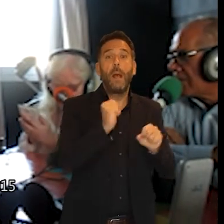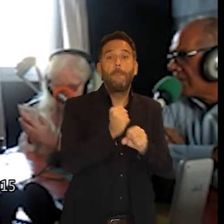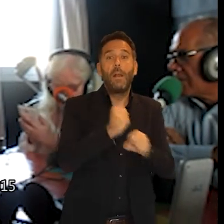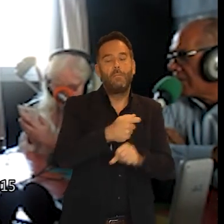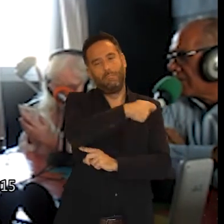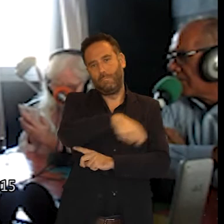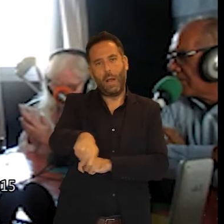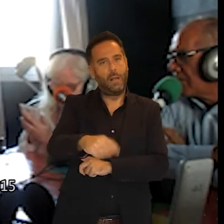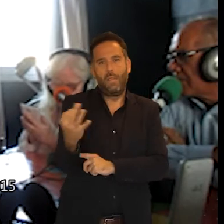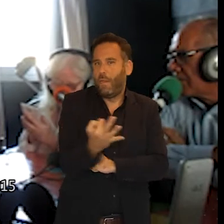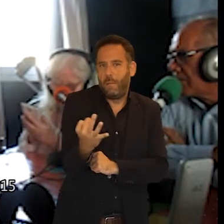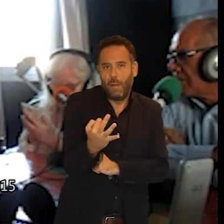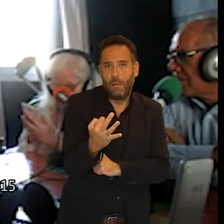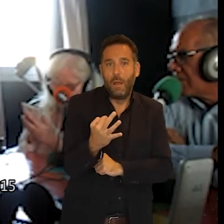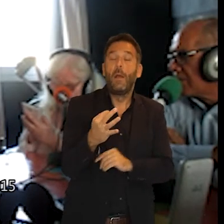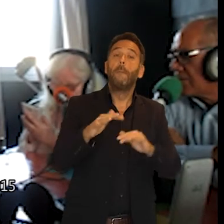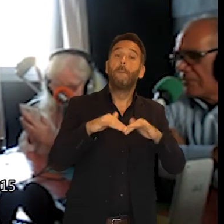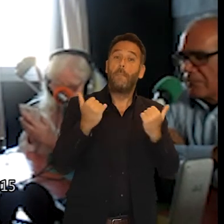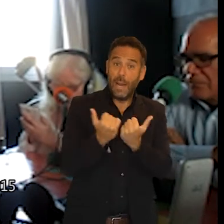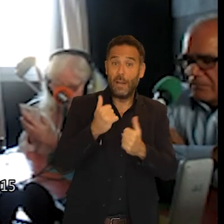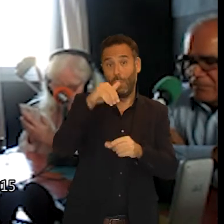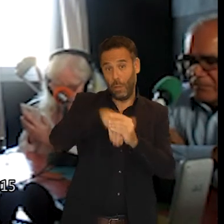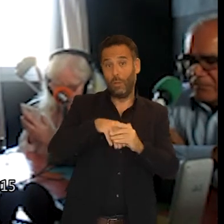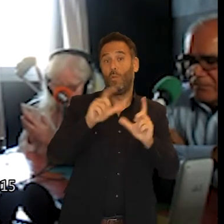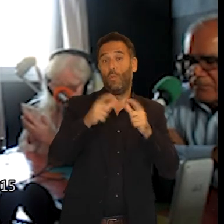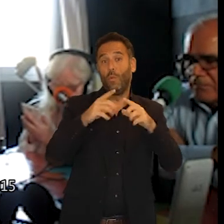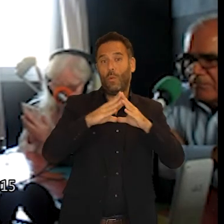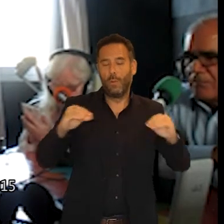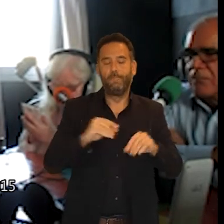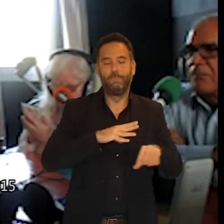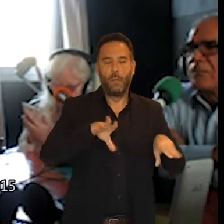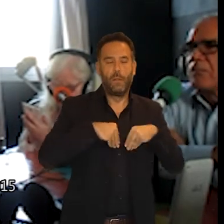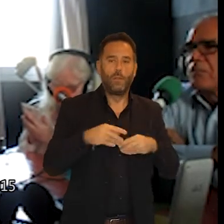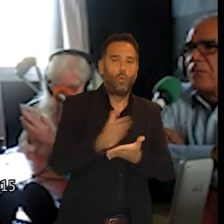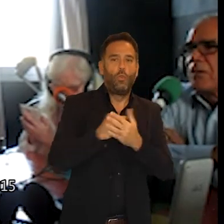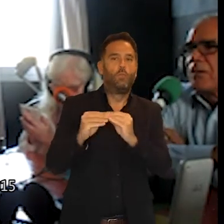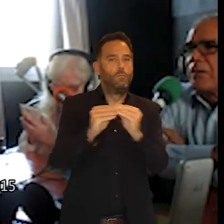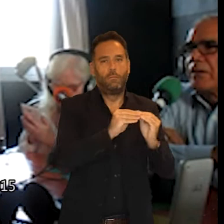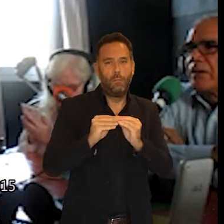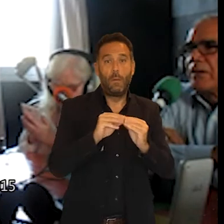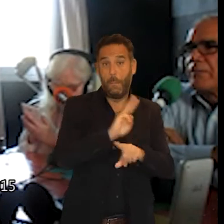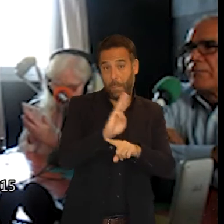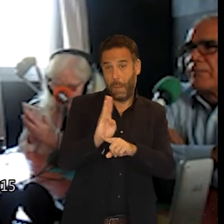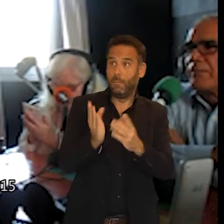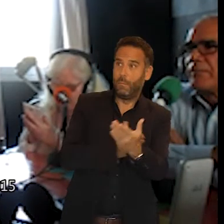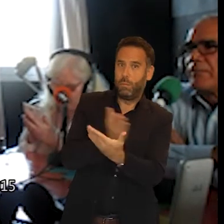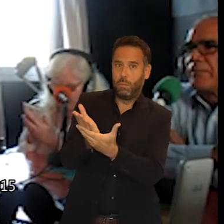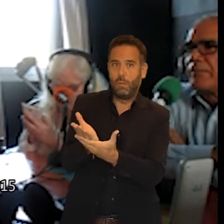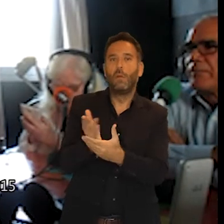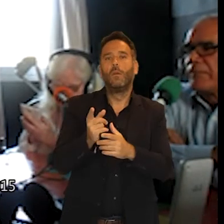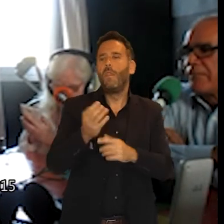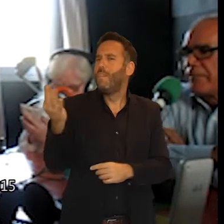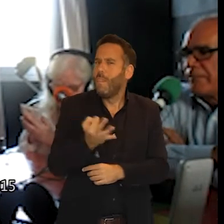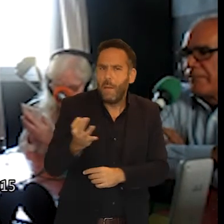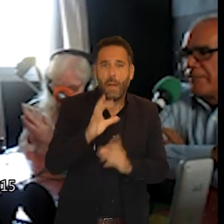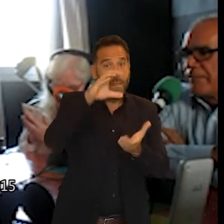del Parlamento de Andalucía acepta por unanimidad la propuesta del PP Andalucía de pedir a la Junta que pague a